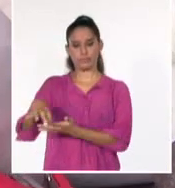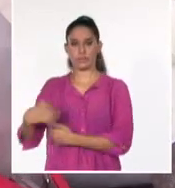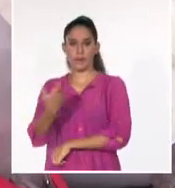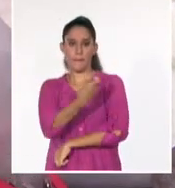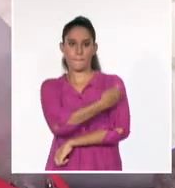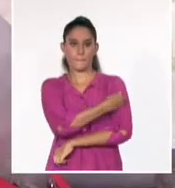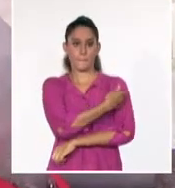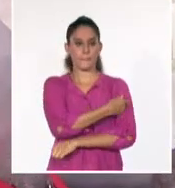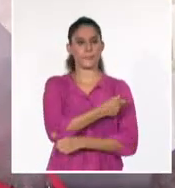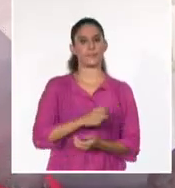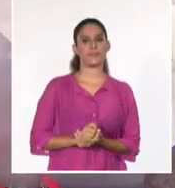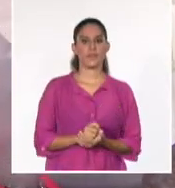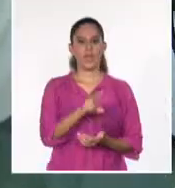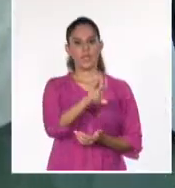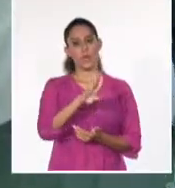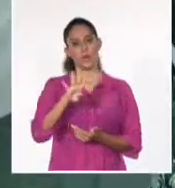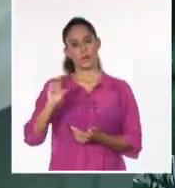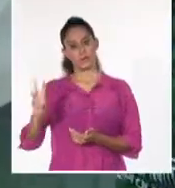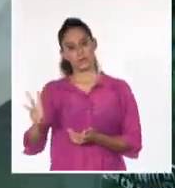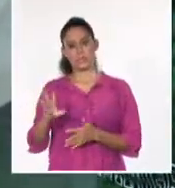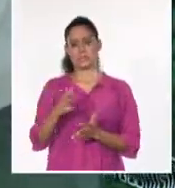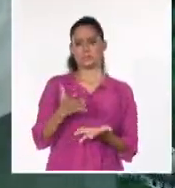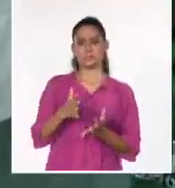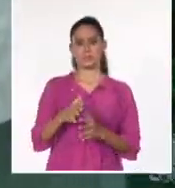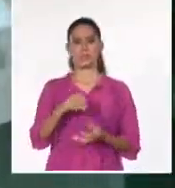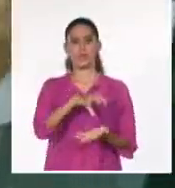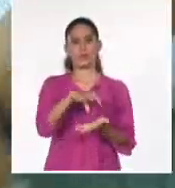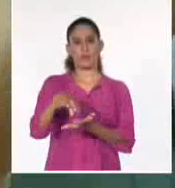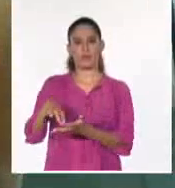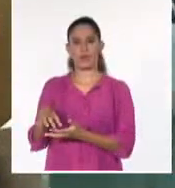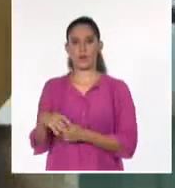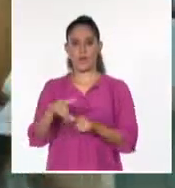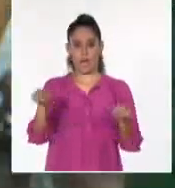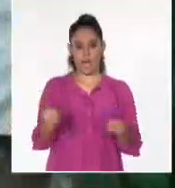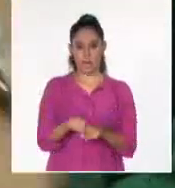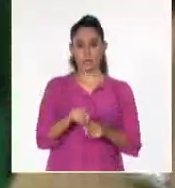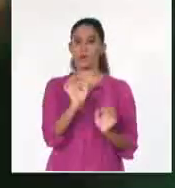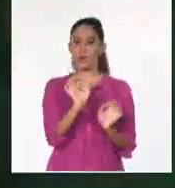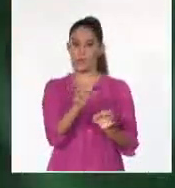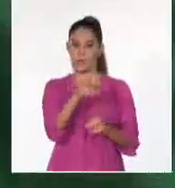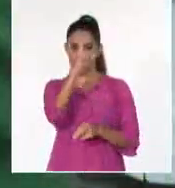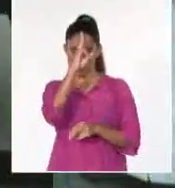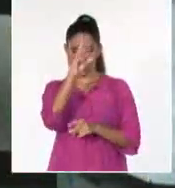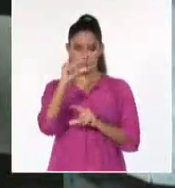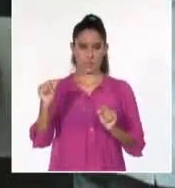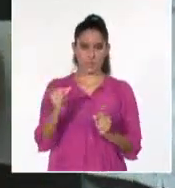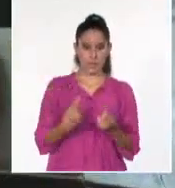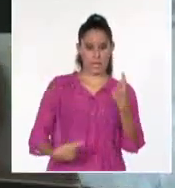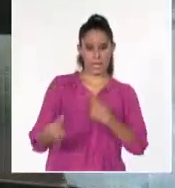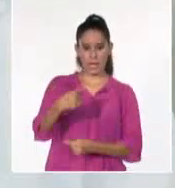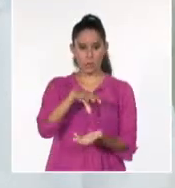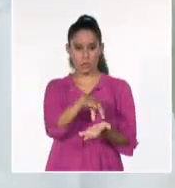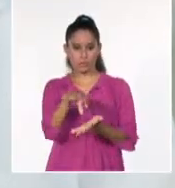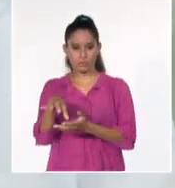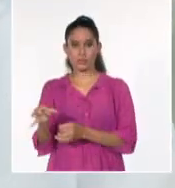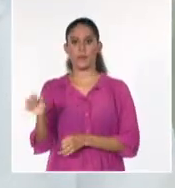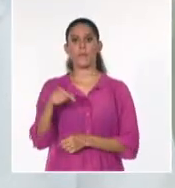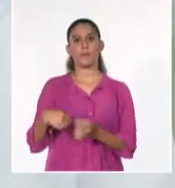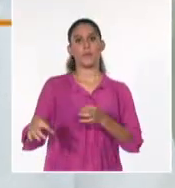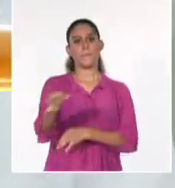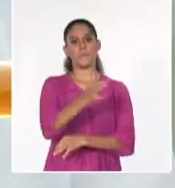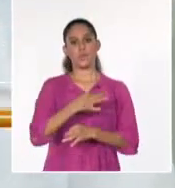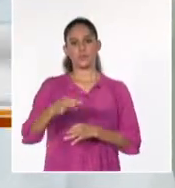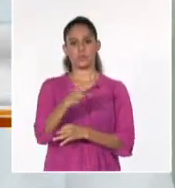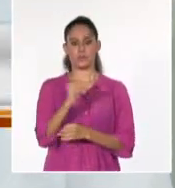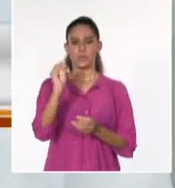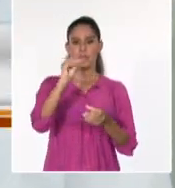entre 2 o 3 sitios vacunales en cada uno. Los sitios vacunales son los mismos policlínicos en cada uno de estos municipios. Comenzamos